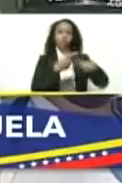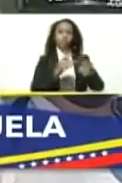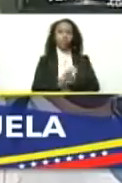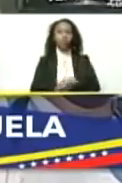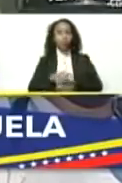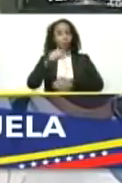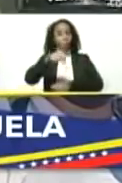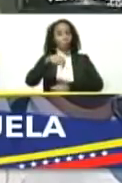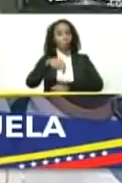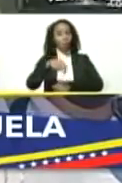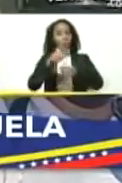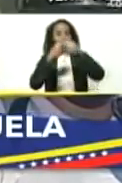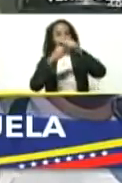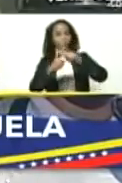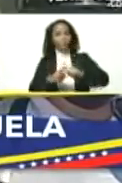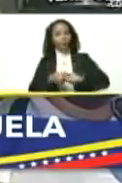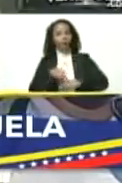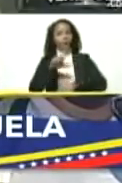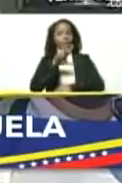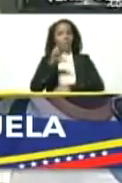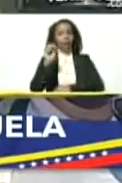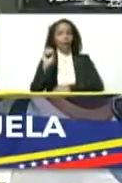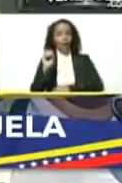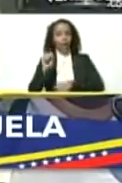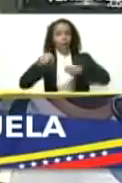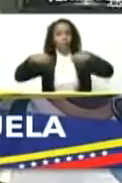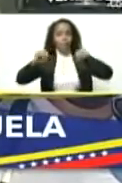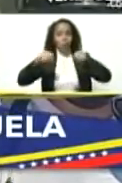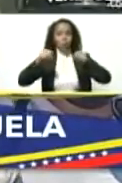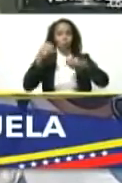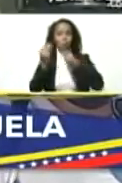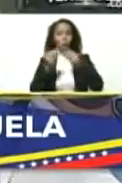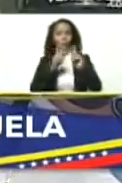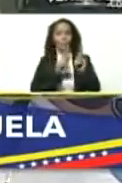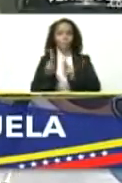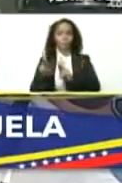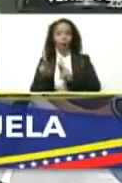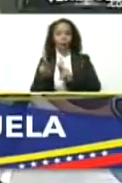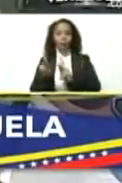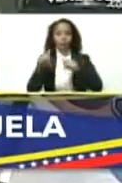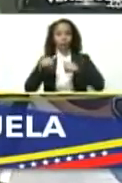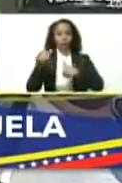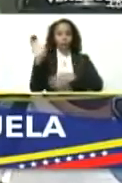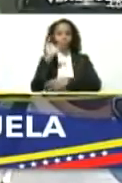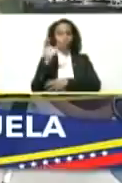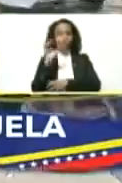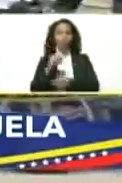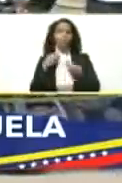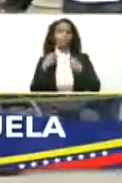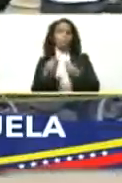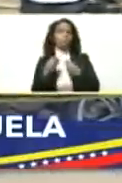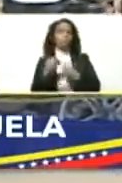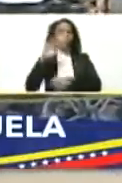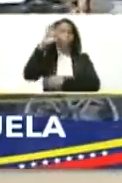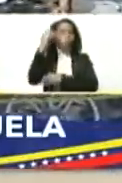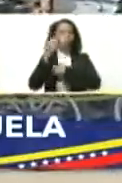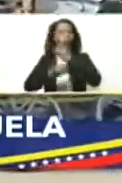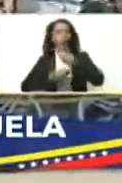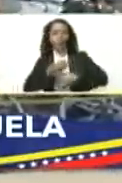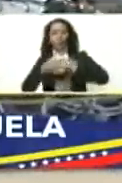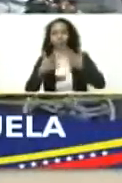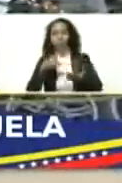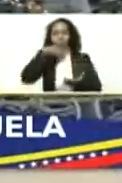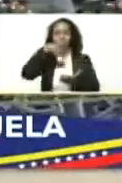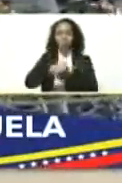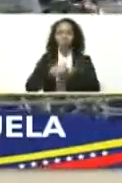Hoy se están sumando estas 30 motos como plan piloto acá en Caracas para lograr lo que usted nos